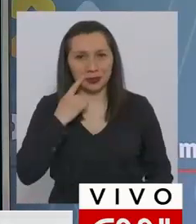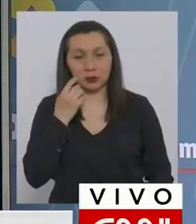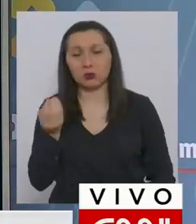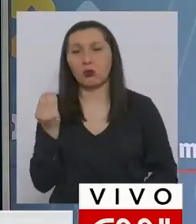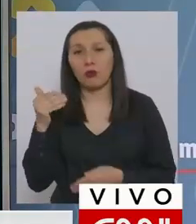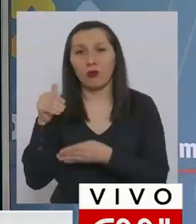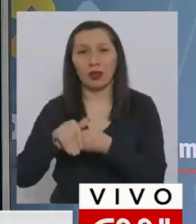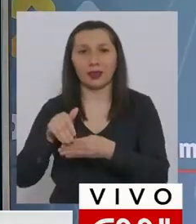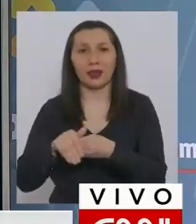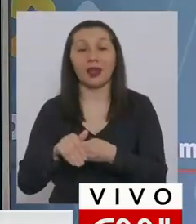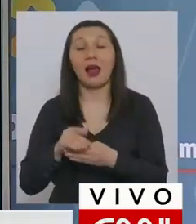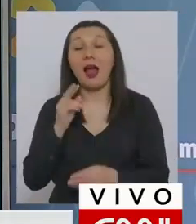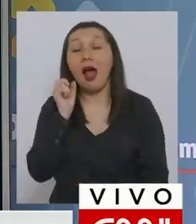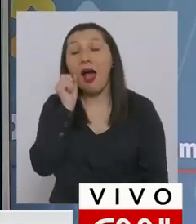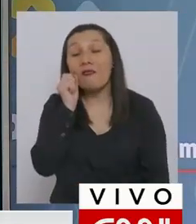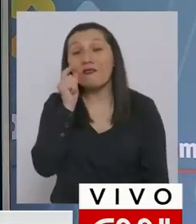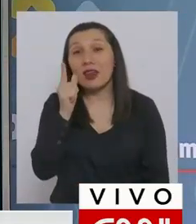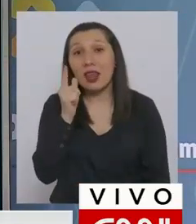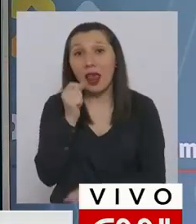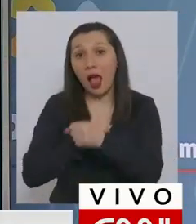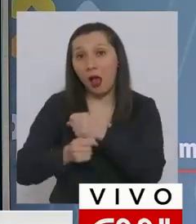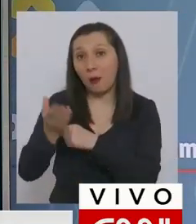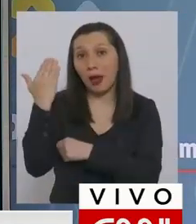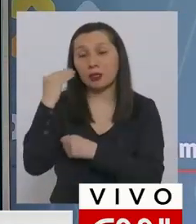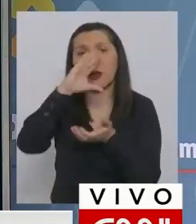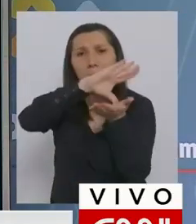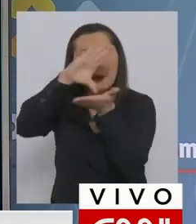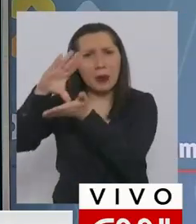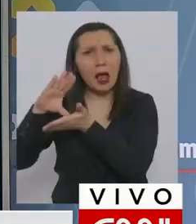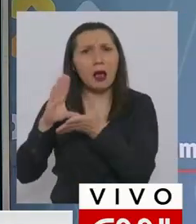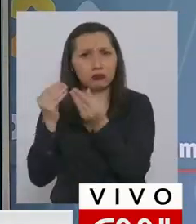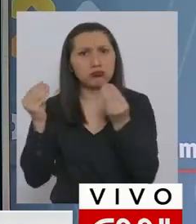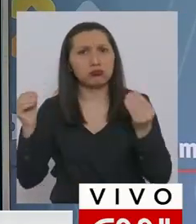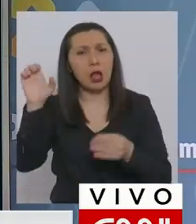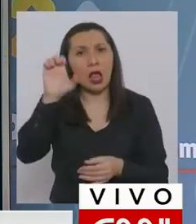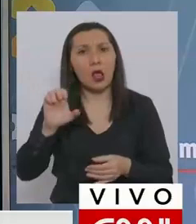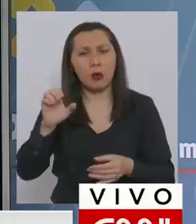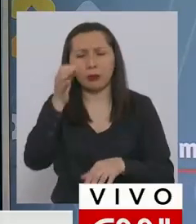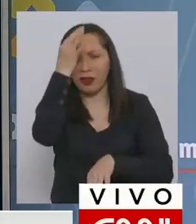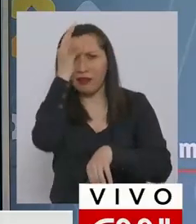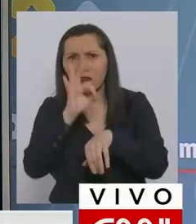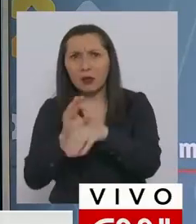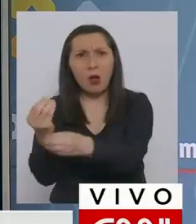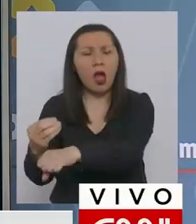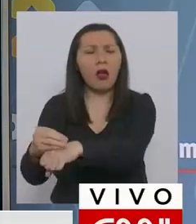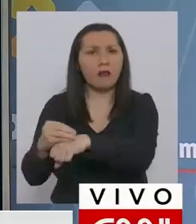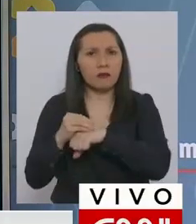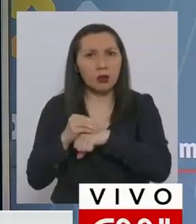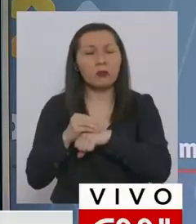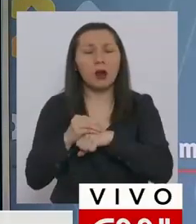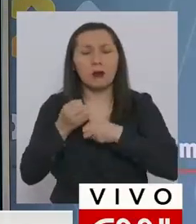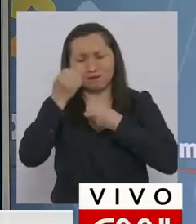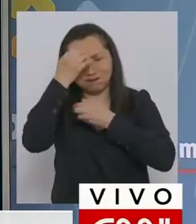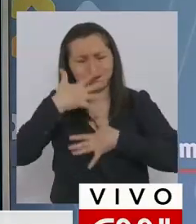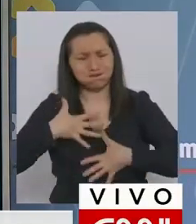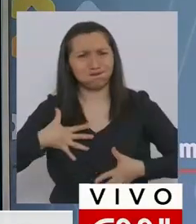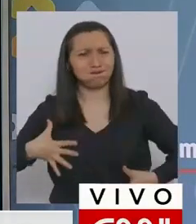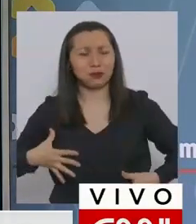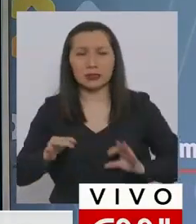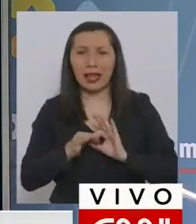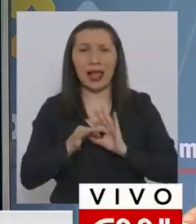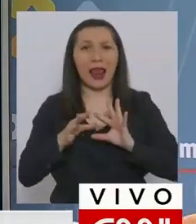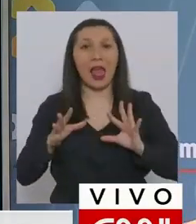6 años de edad. Por lo tanto, seguimos avanzando firmemente en nuestro plan